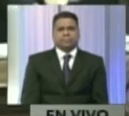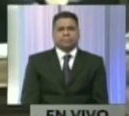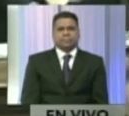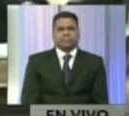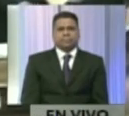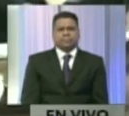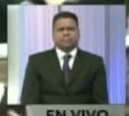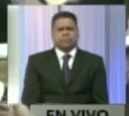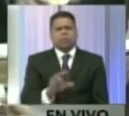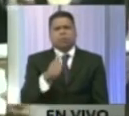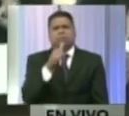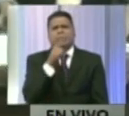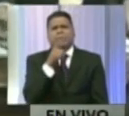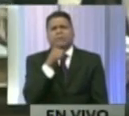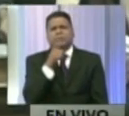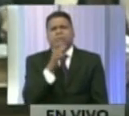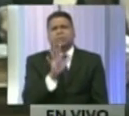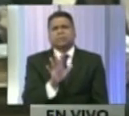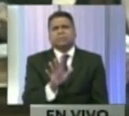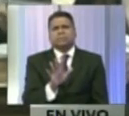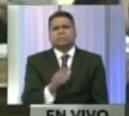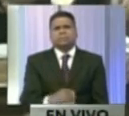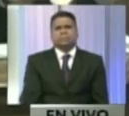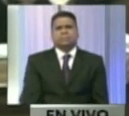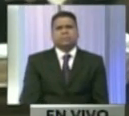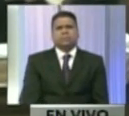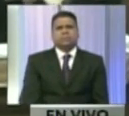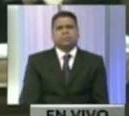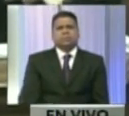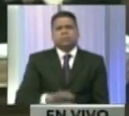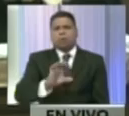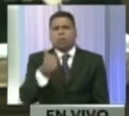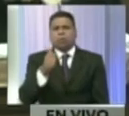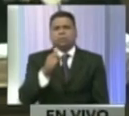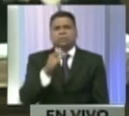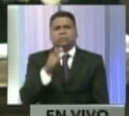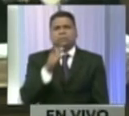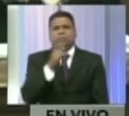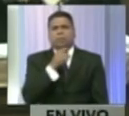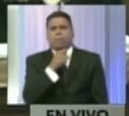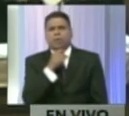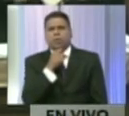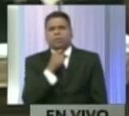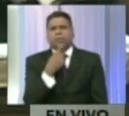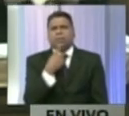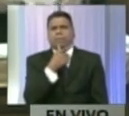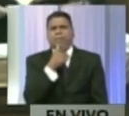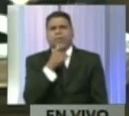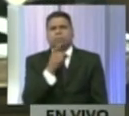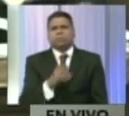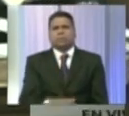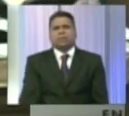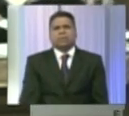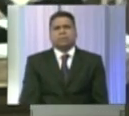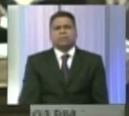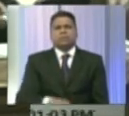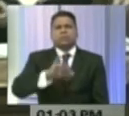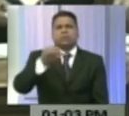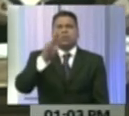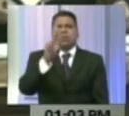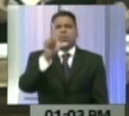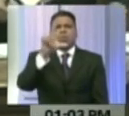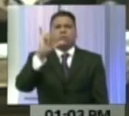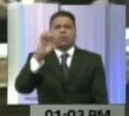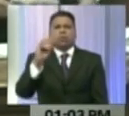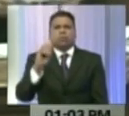¿Qué más aquí? PDVSA, Julio César Reyes. El oro. Julio César, estamos certificando